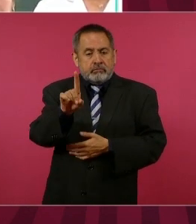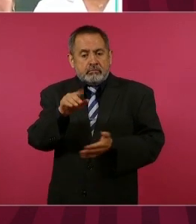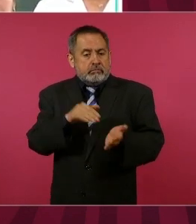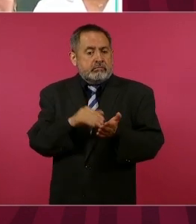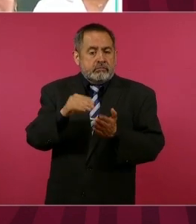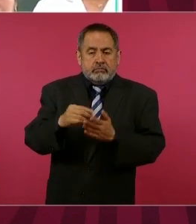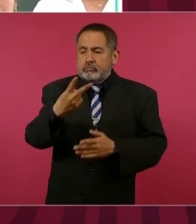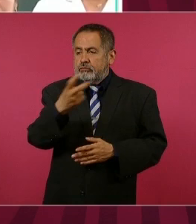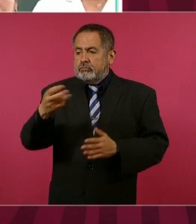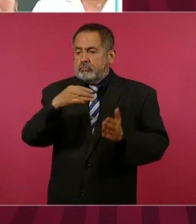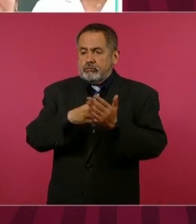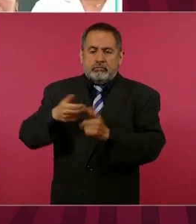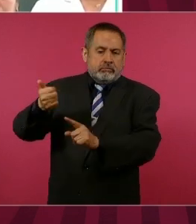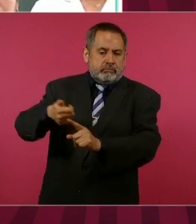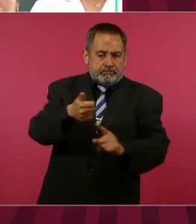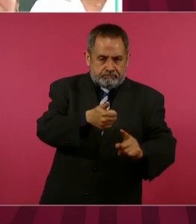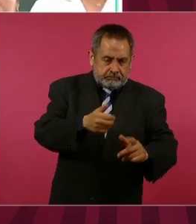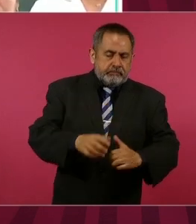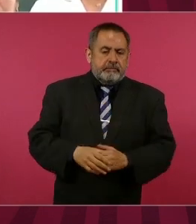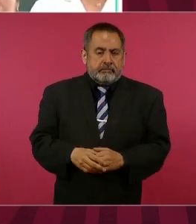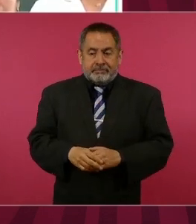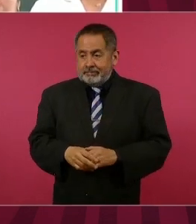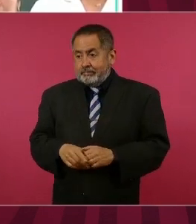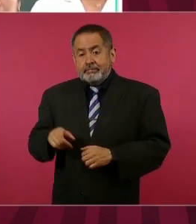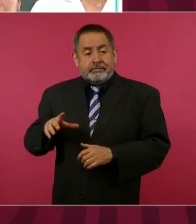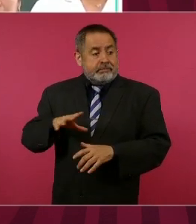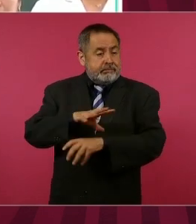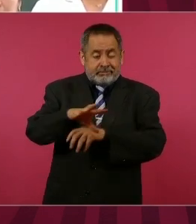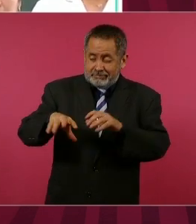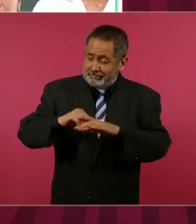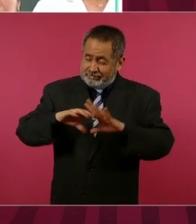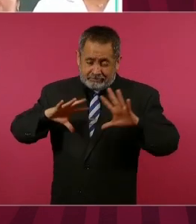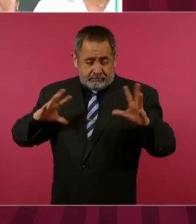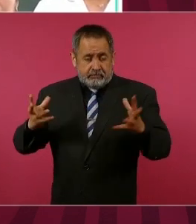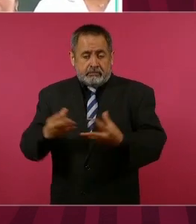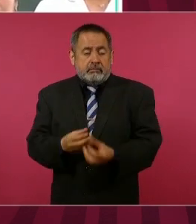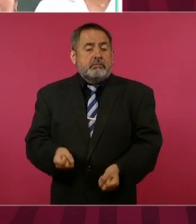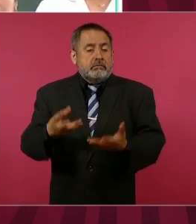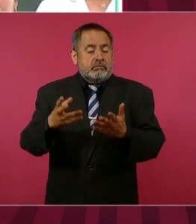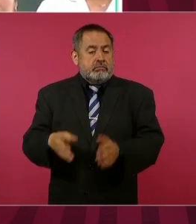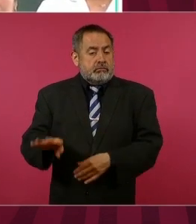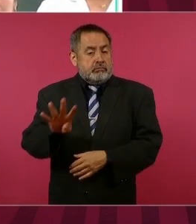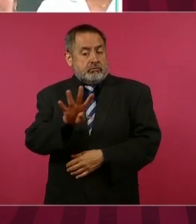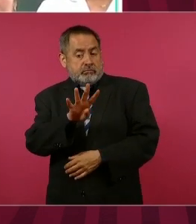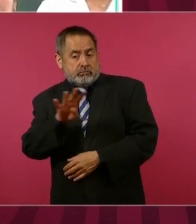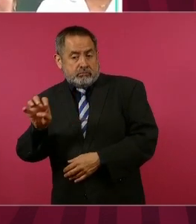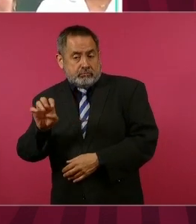1.200.000 pesos. A estos comités se les está entregando un total de